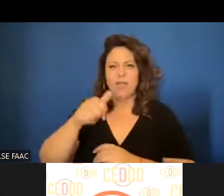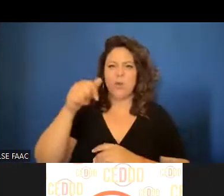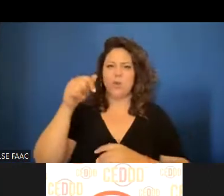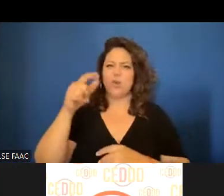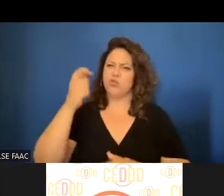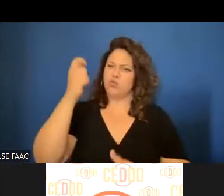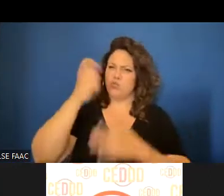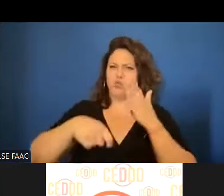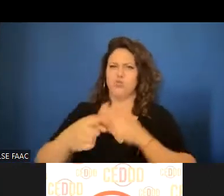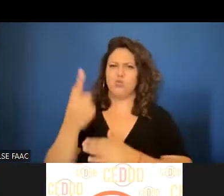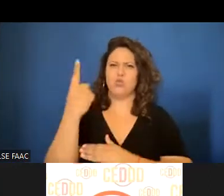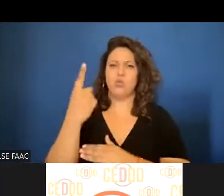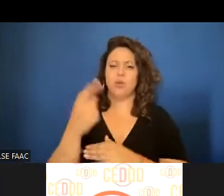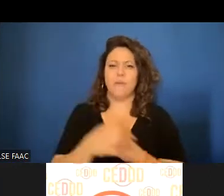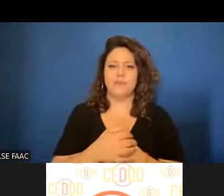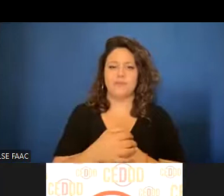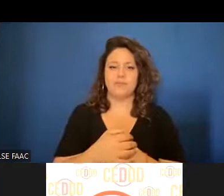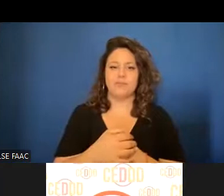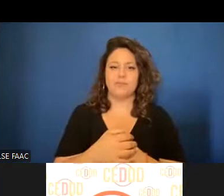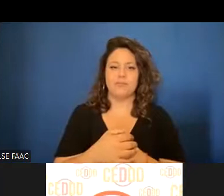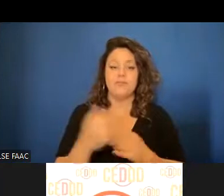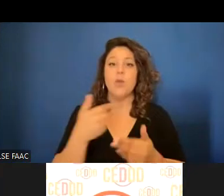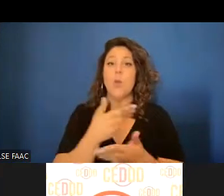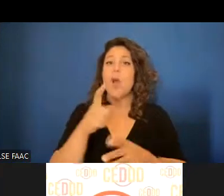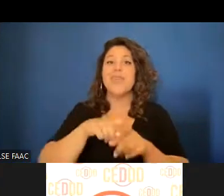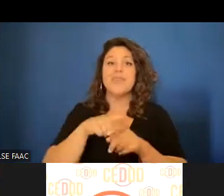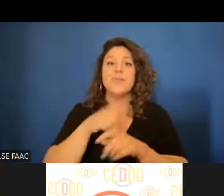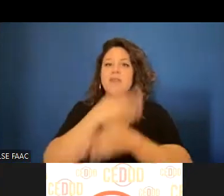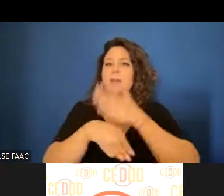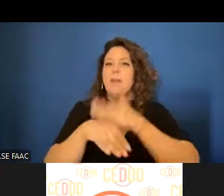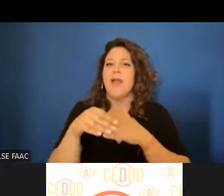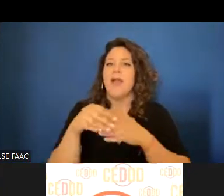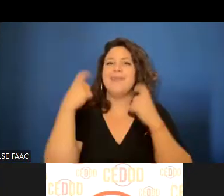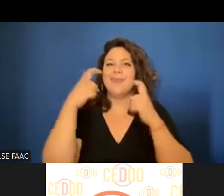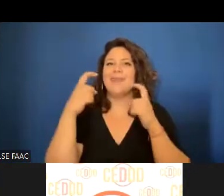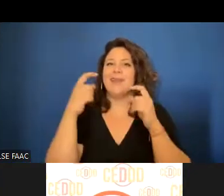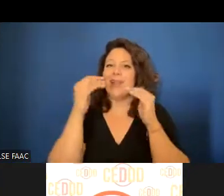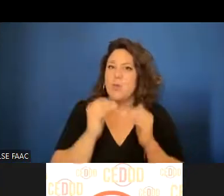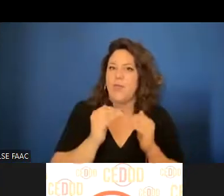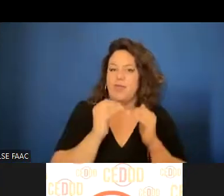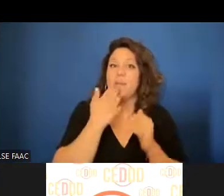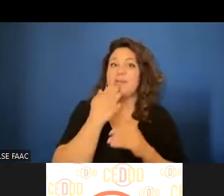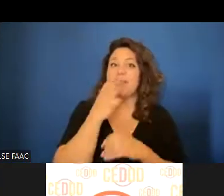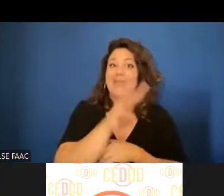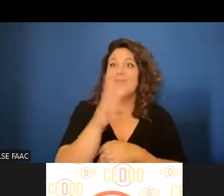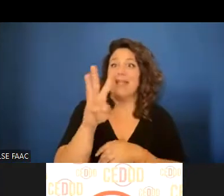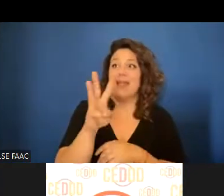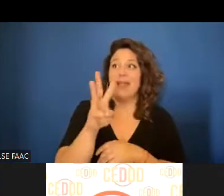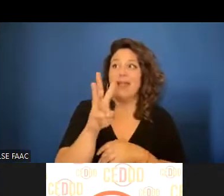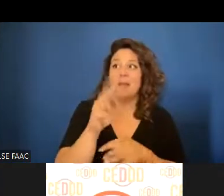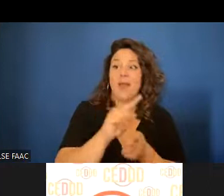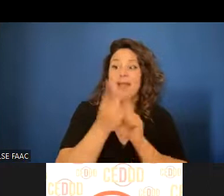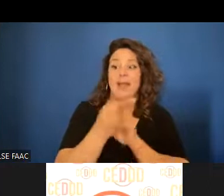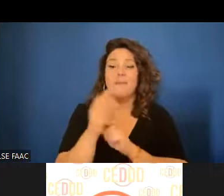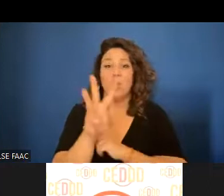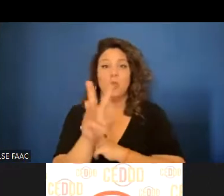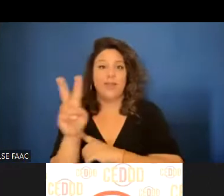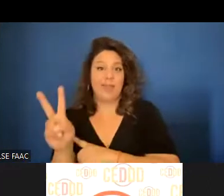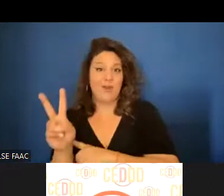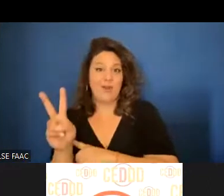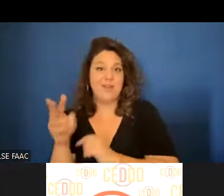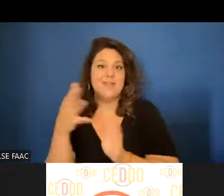Muy bien. Y ahora escuchándote, no es estrictamente ámbito de esta ley, pero nosotros siempre que